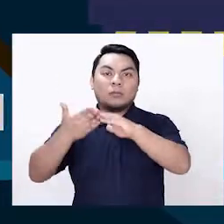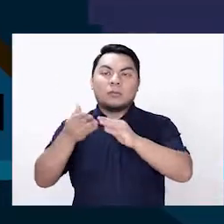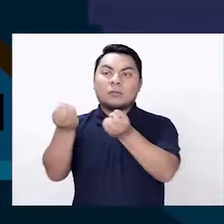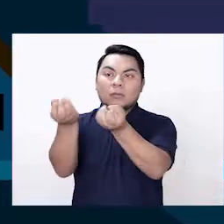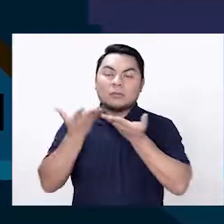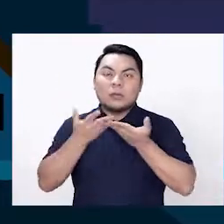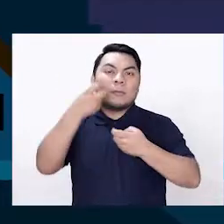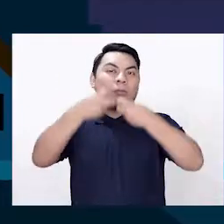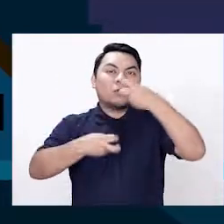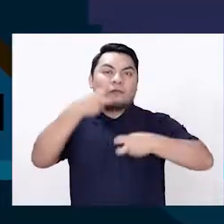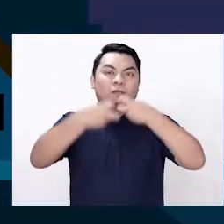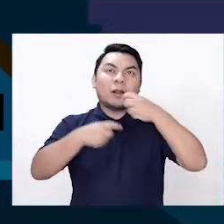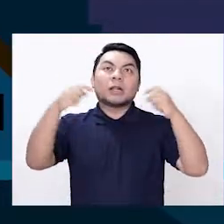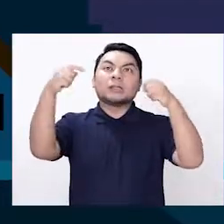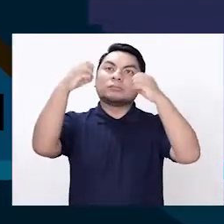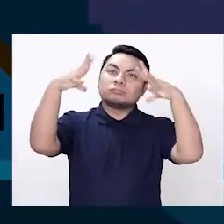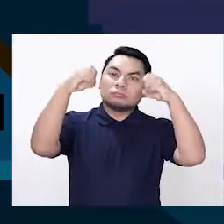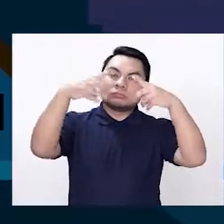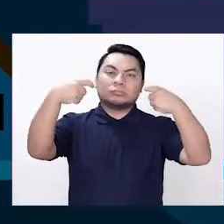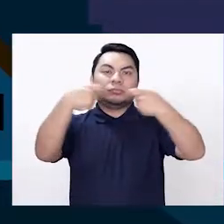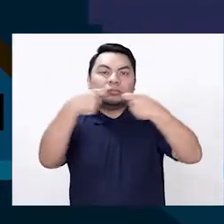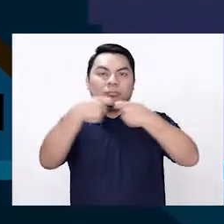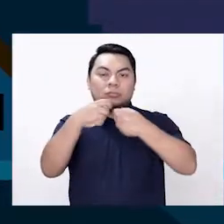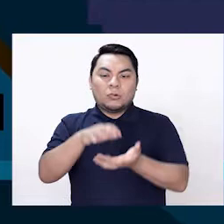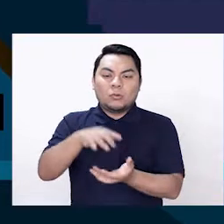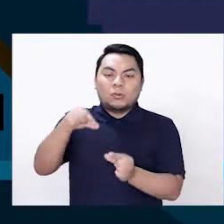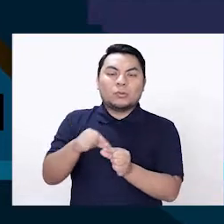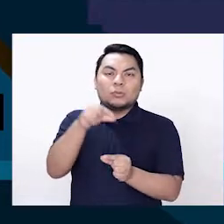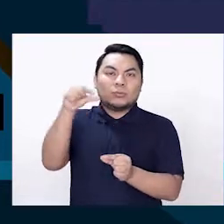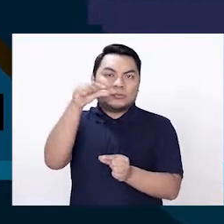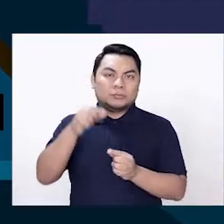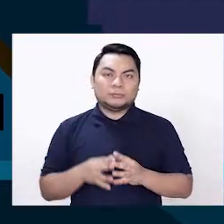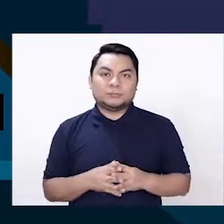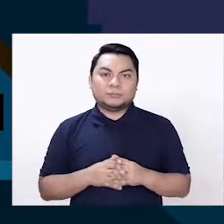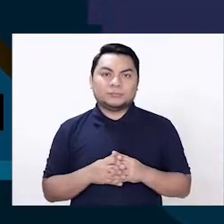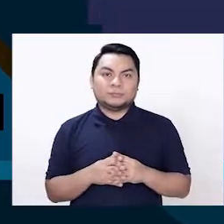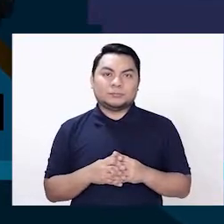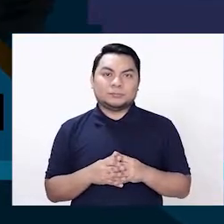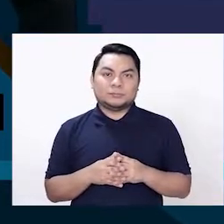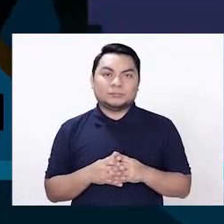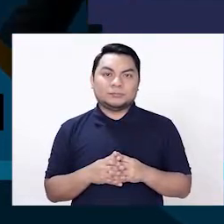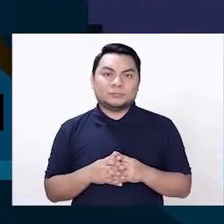reportar problemas con el servicio eléctrico, los balones de gas y los vales del FICE.